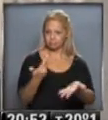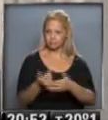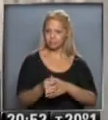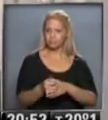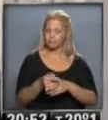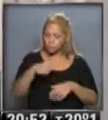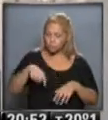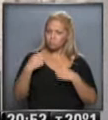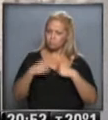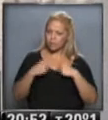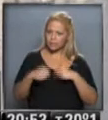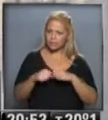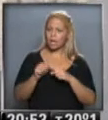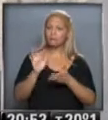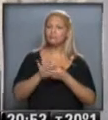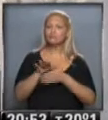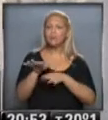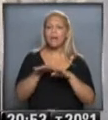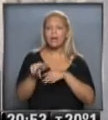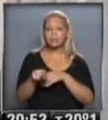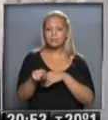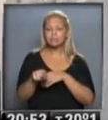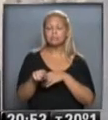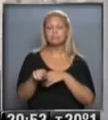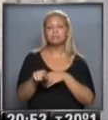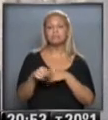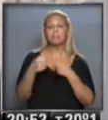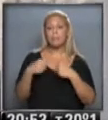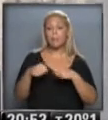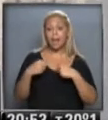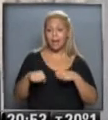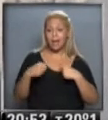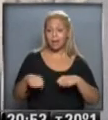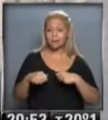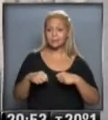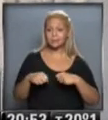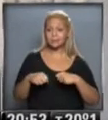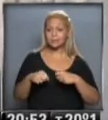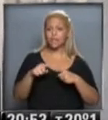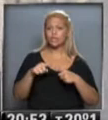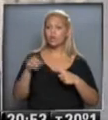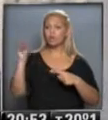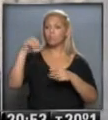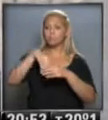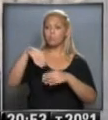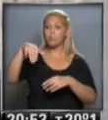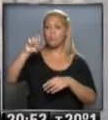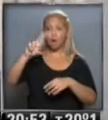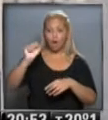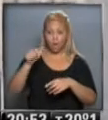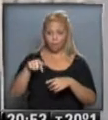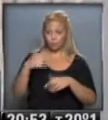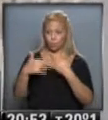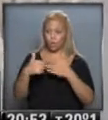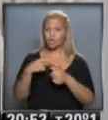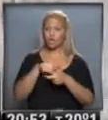Sí, hemos practicado con respecto a eso. He practicado con Mora jugando con tres puntas. Por ahí